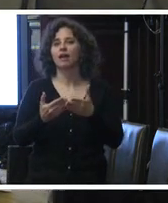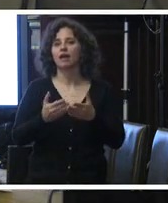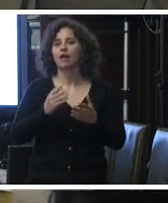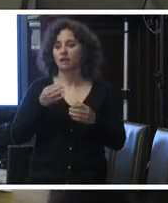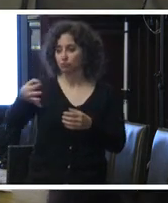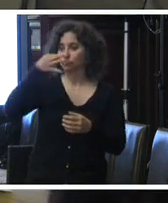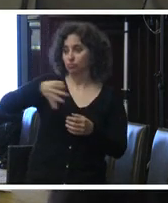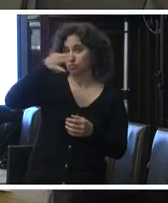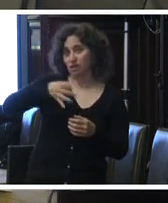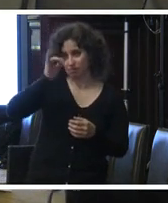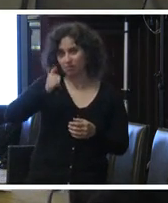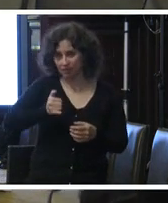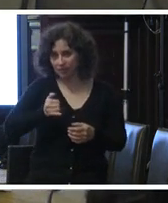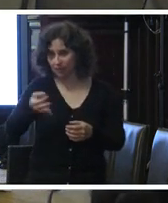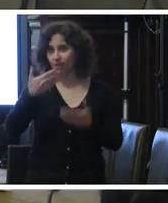las sugerencias.